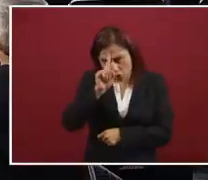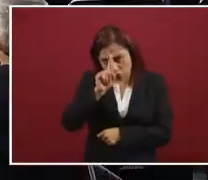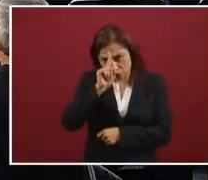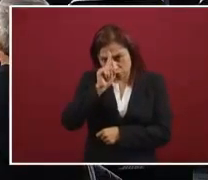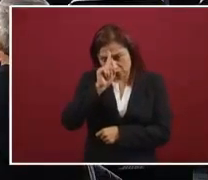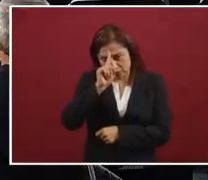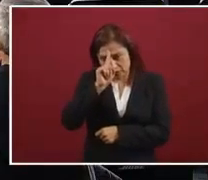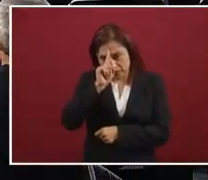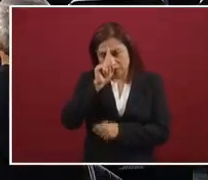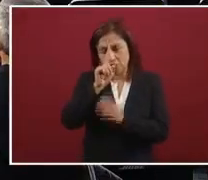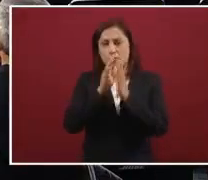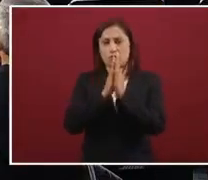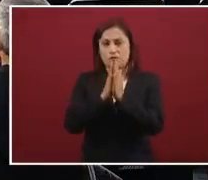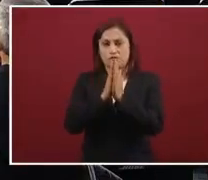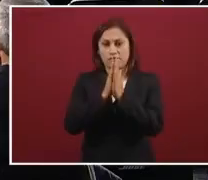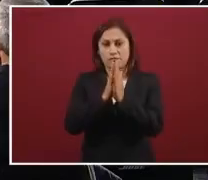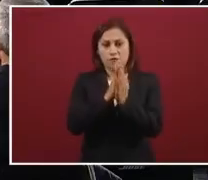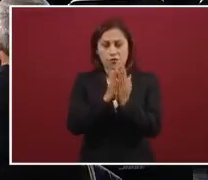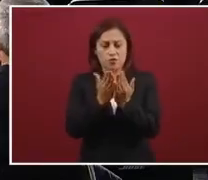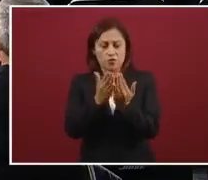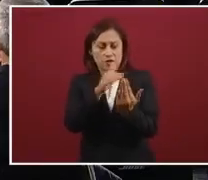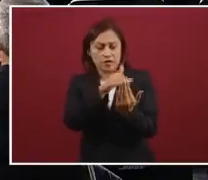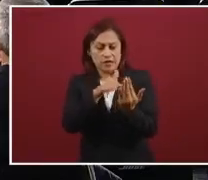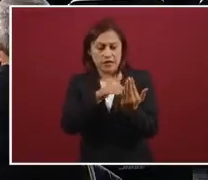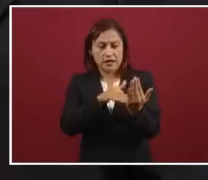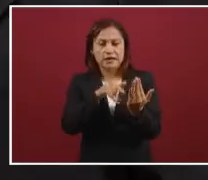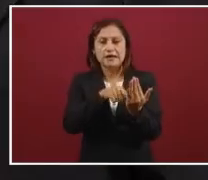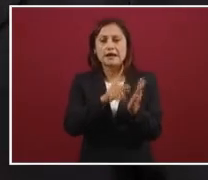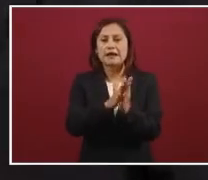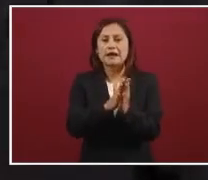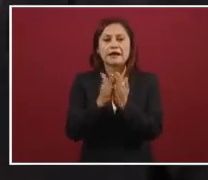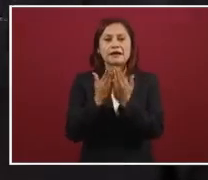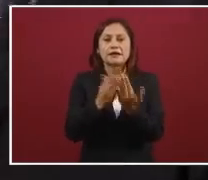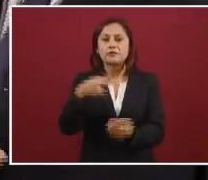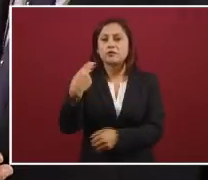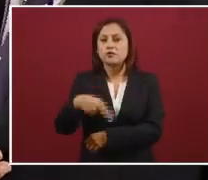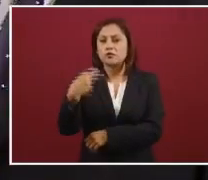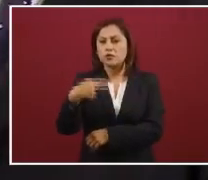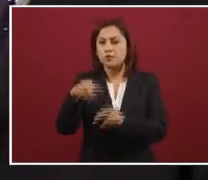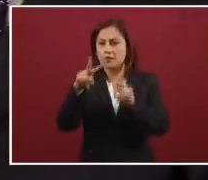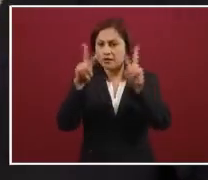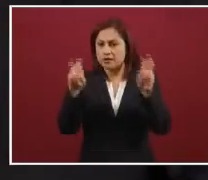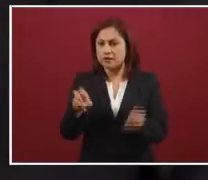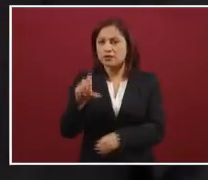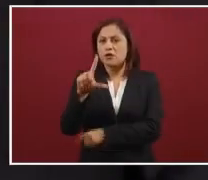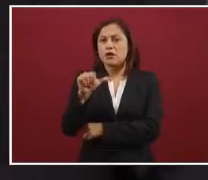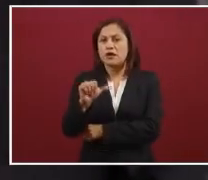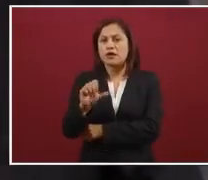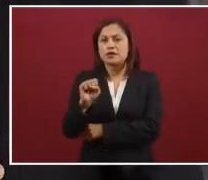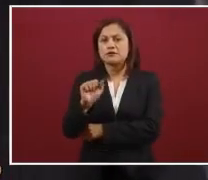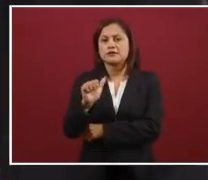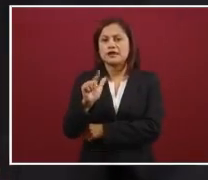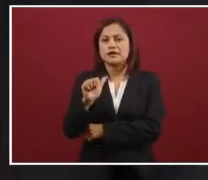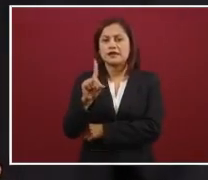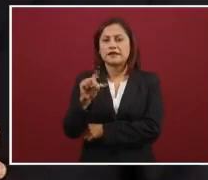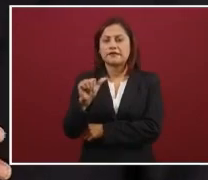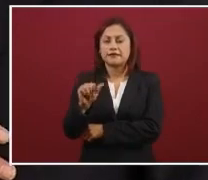o releyeran mi libro La Salida, que se escribió hace 2 años.